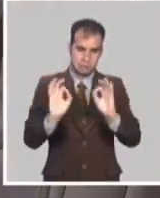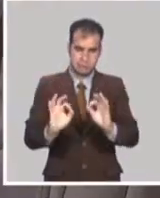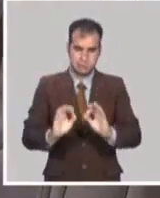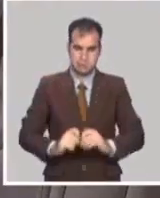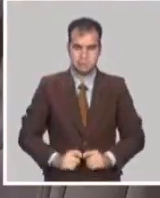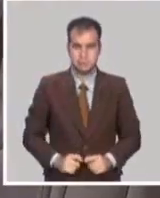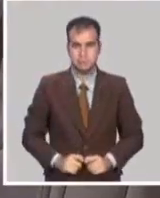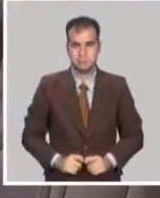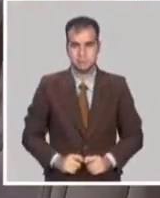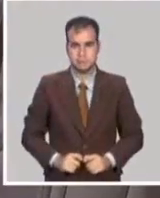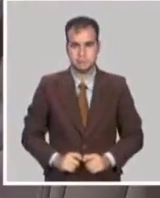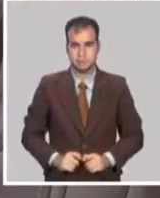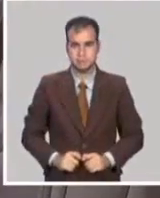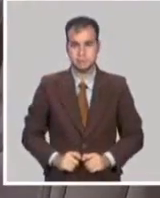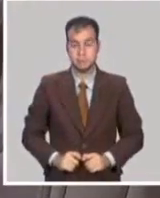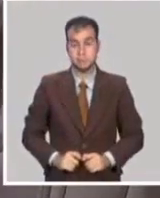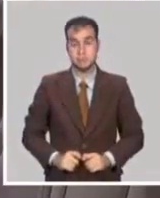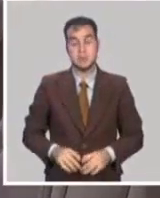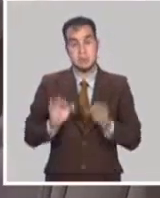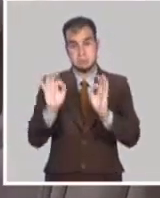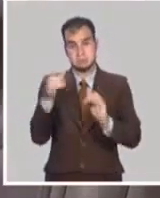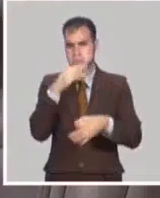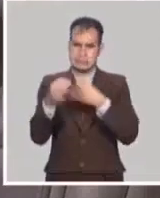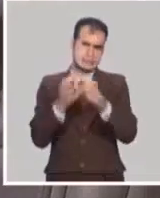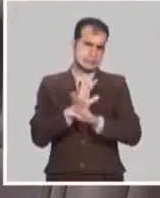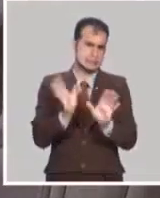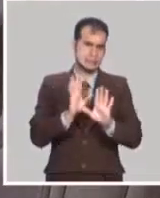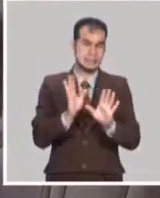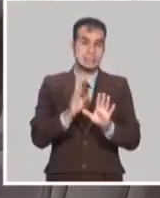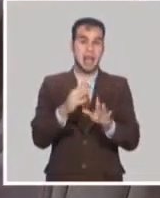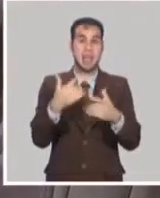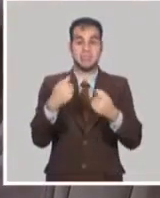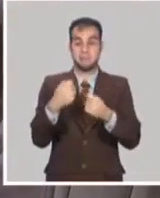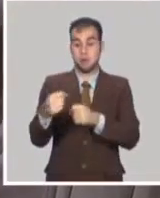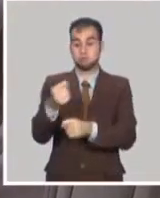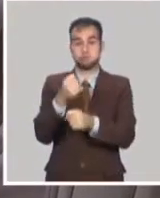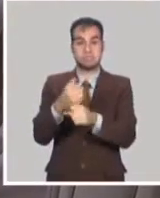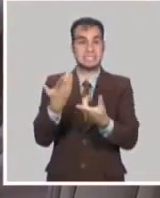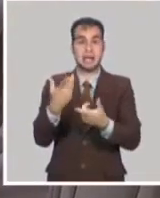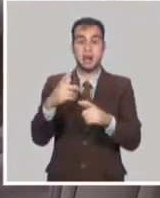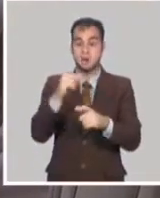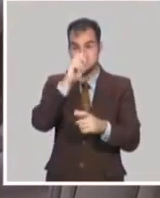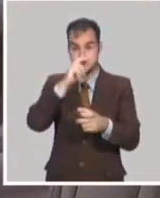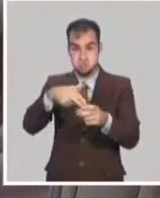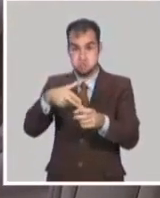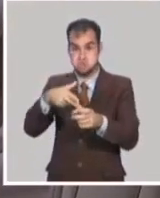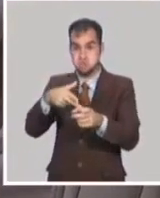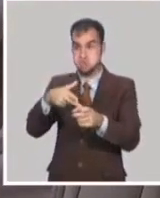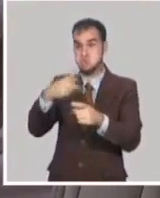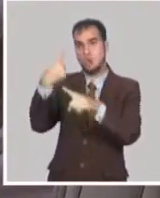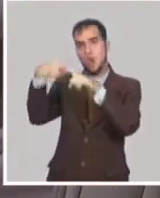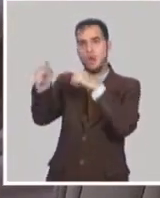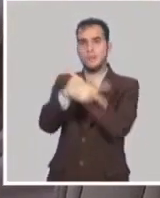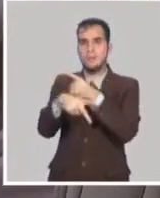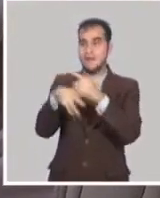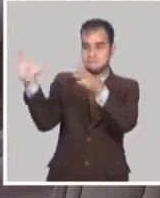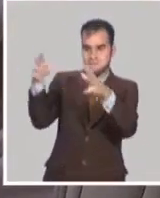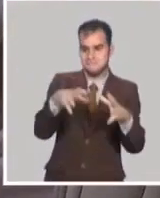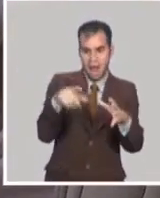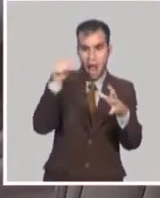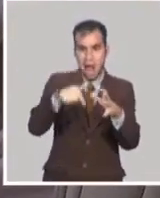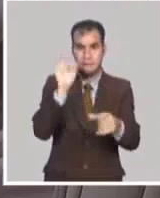ahora se explica como usted decía hay que utilizar más combustible importado para generar electricidad hay que utilizar más